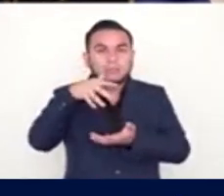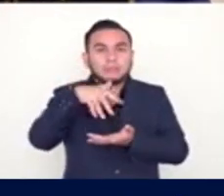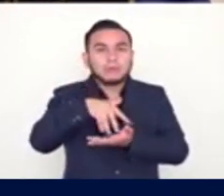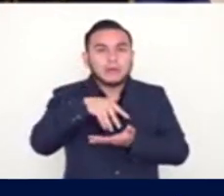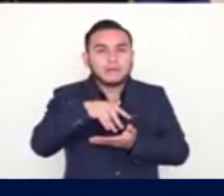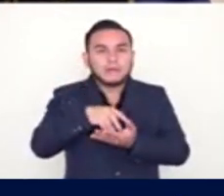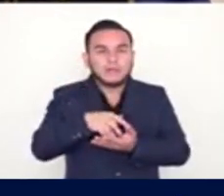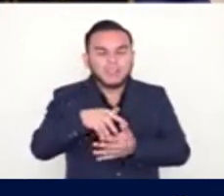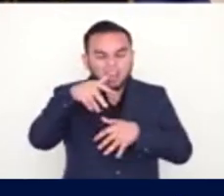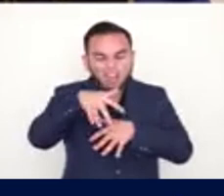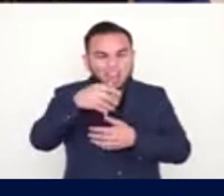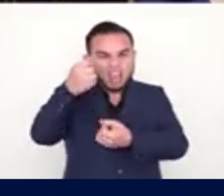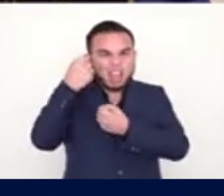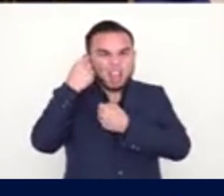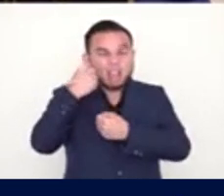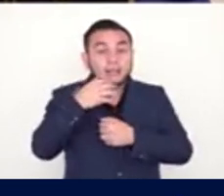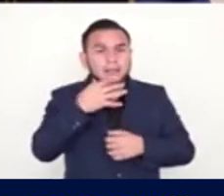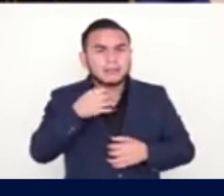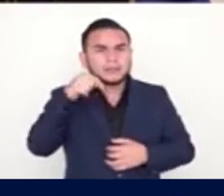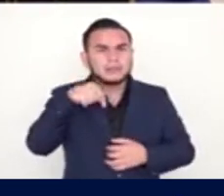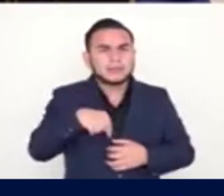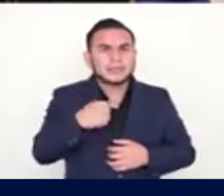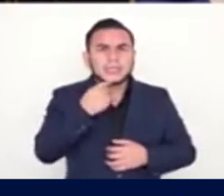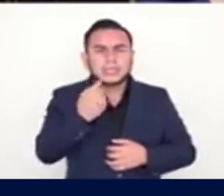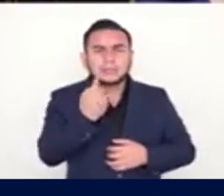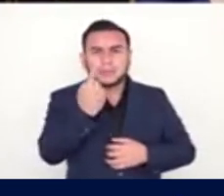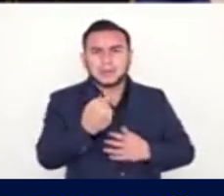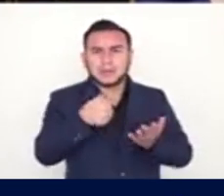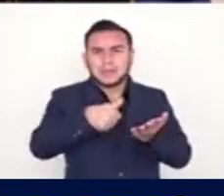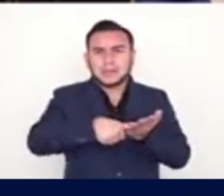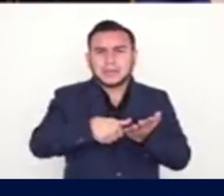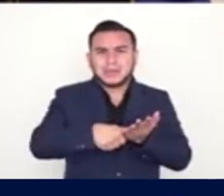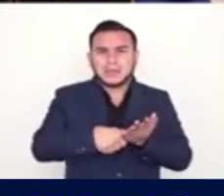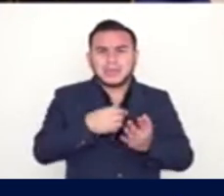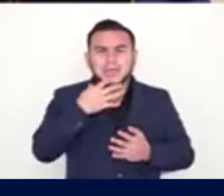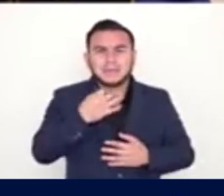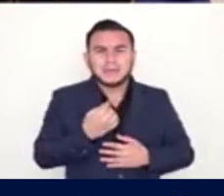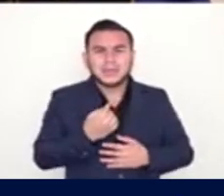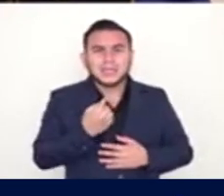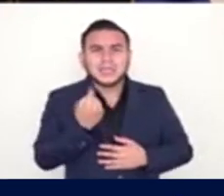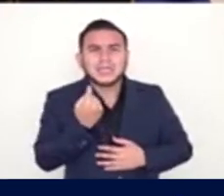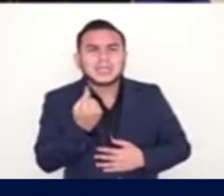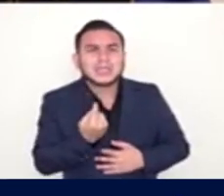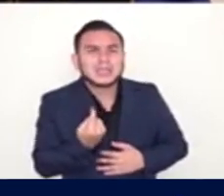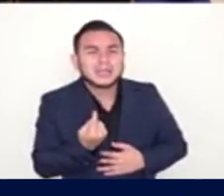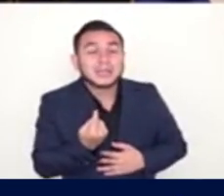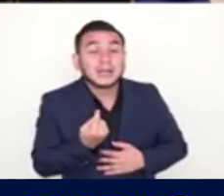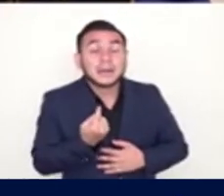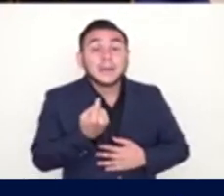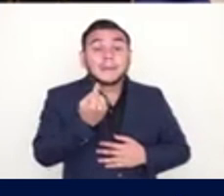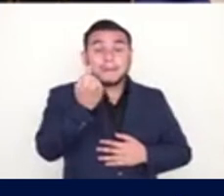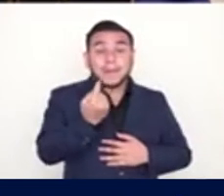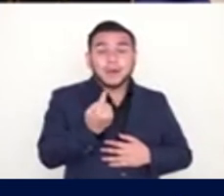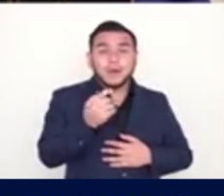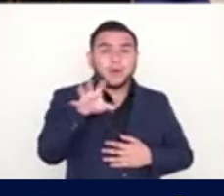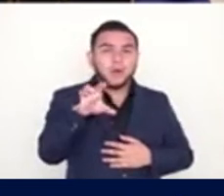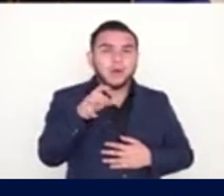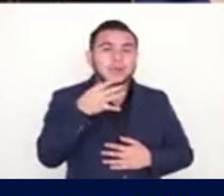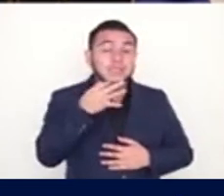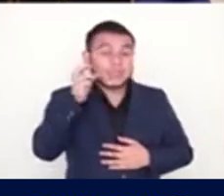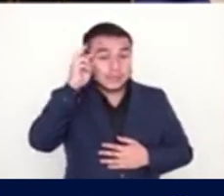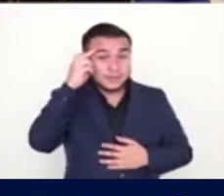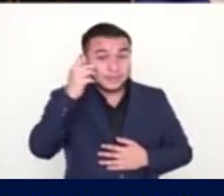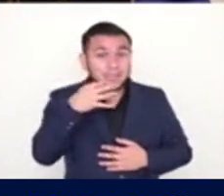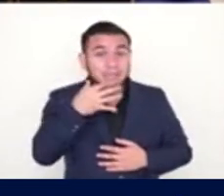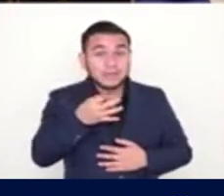salía el pueblo a marchar. Ahora marchan los alcaldes. Ahora protestan los corruptos. Algo bueno estamos haciendo.